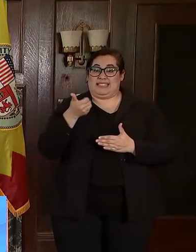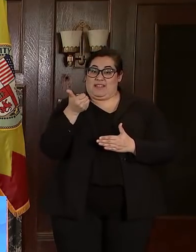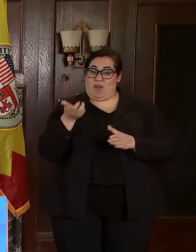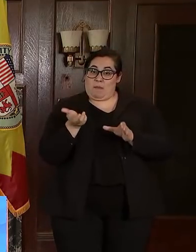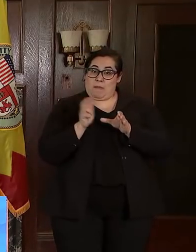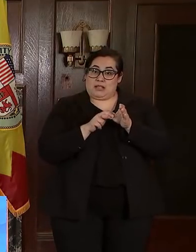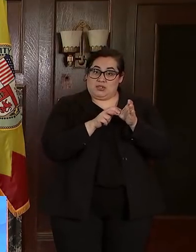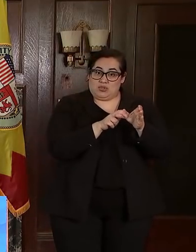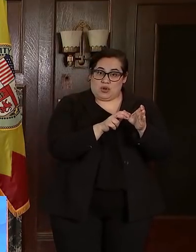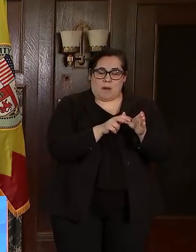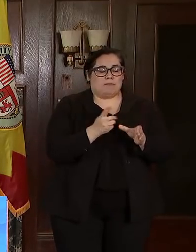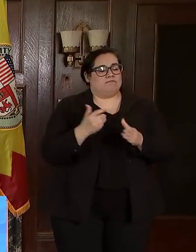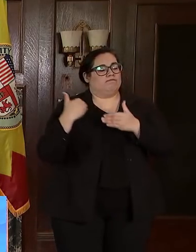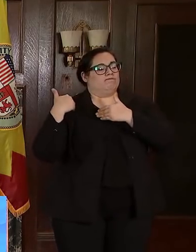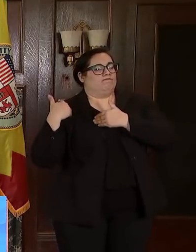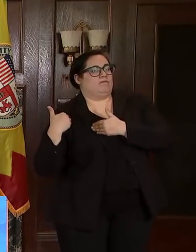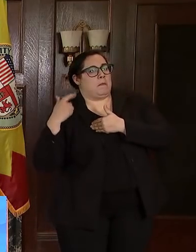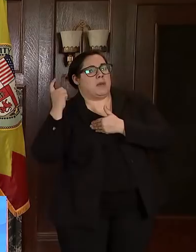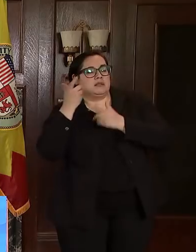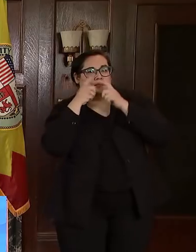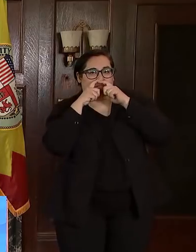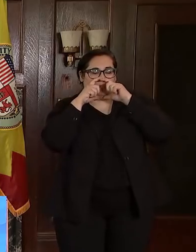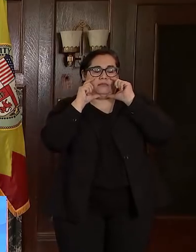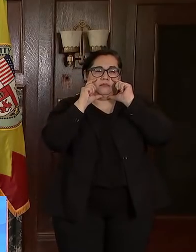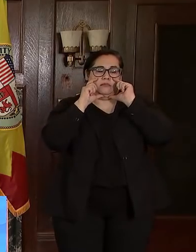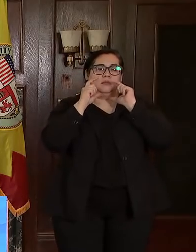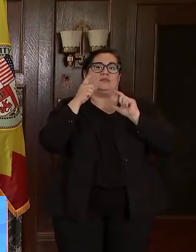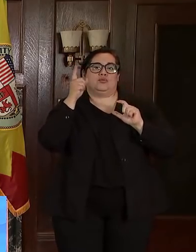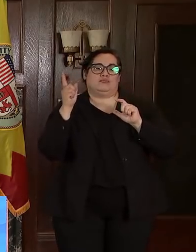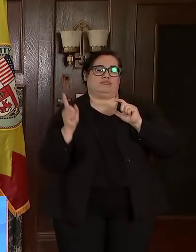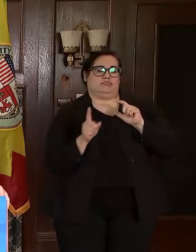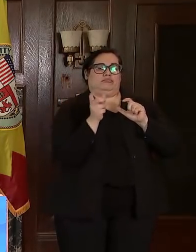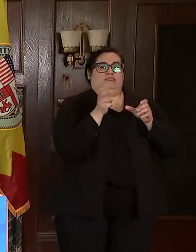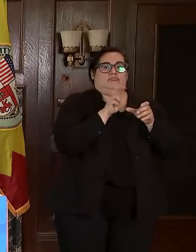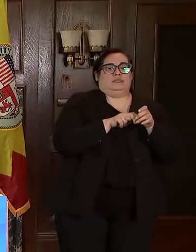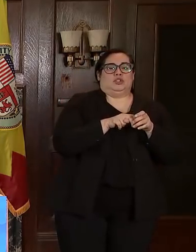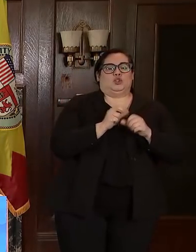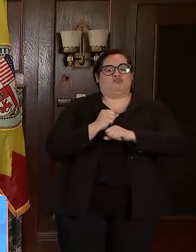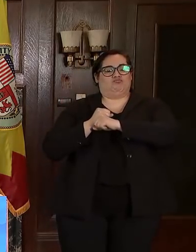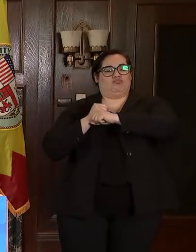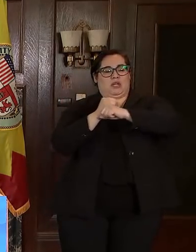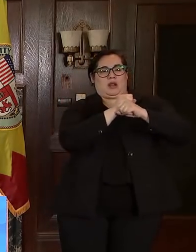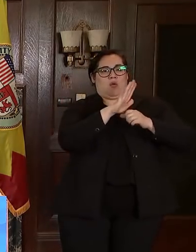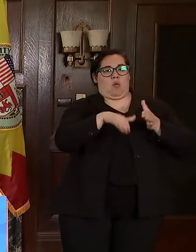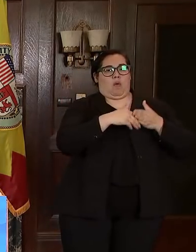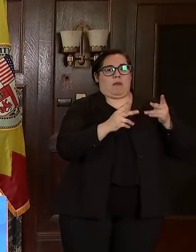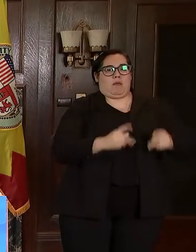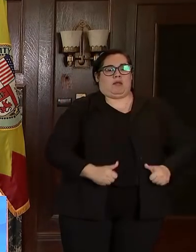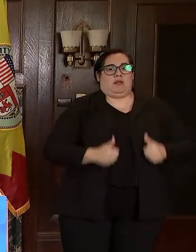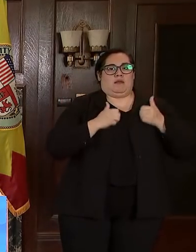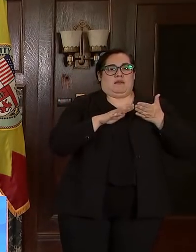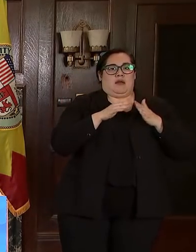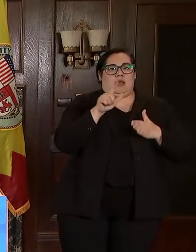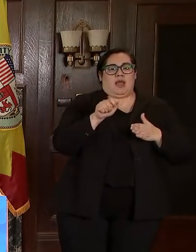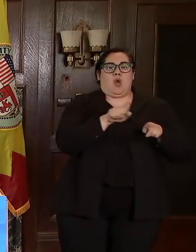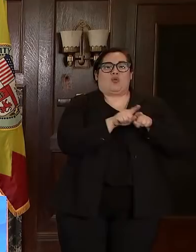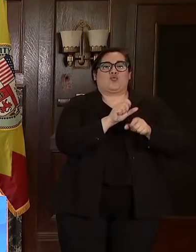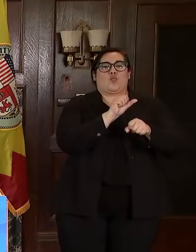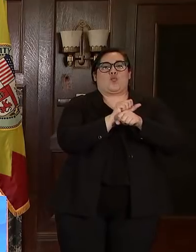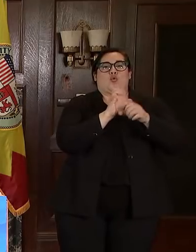serán obligados a llevar coberturas faciales para proteger a nuestros residentes y a nuestros